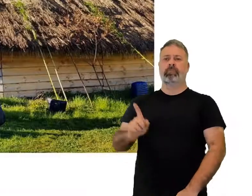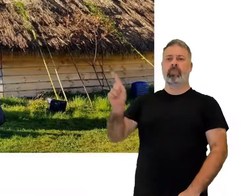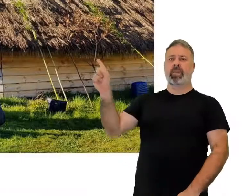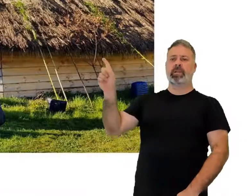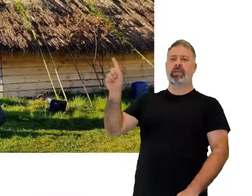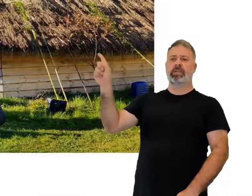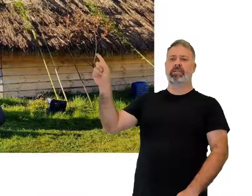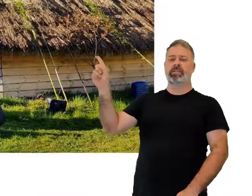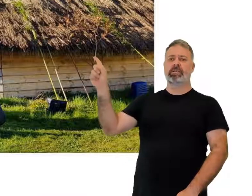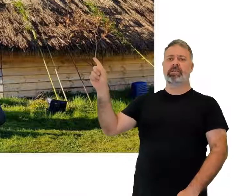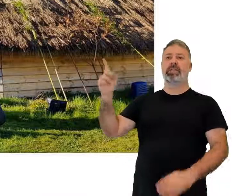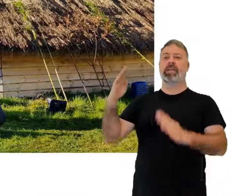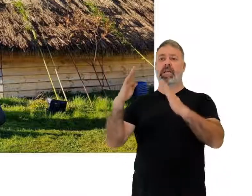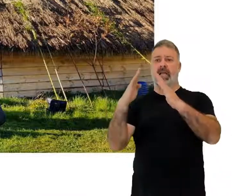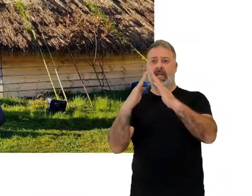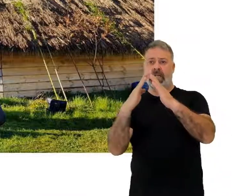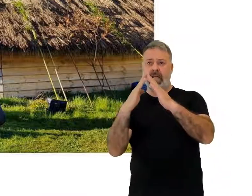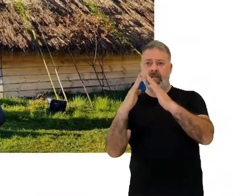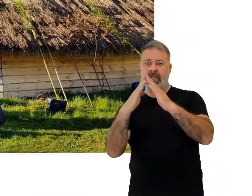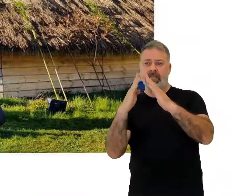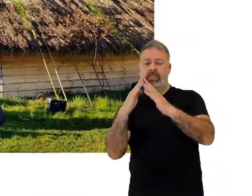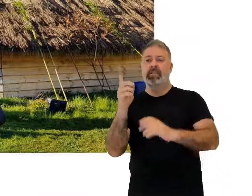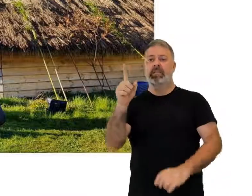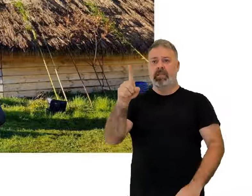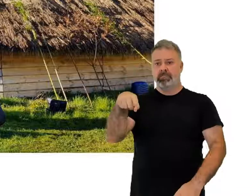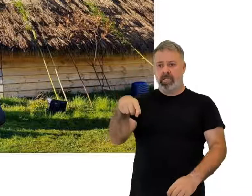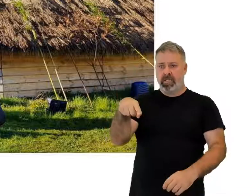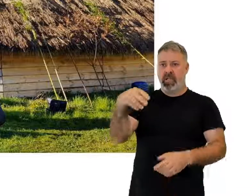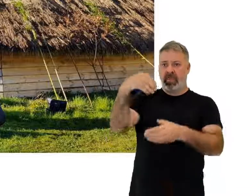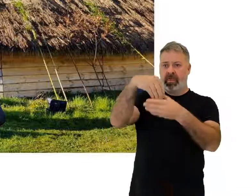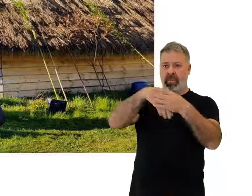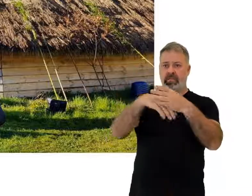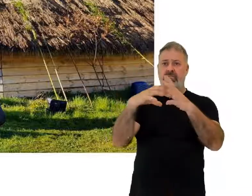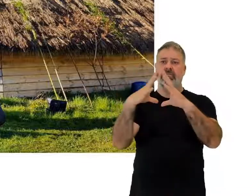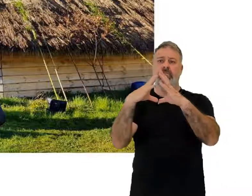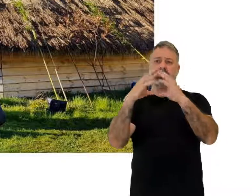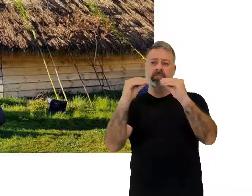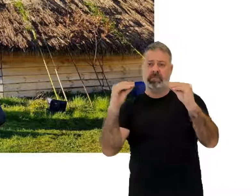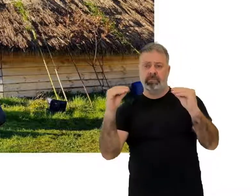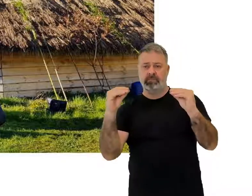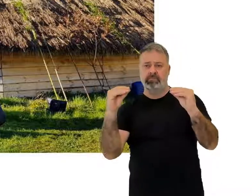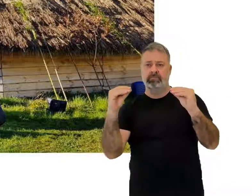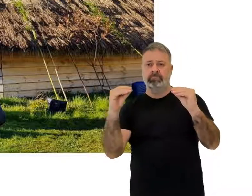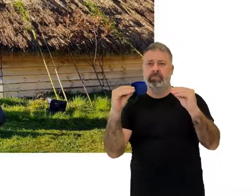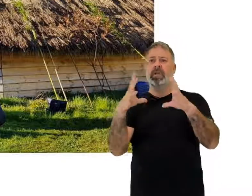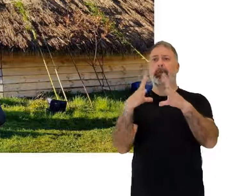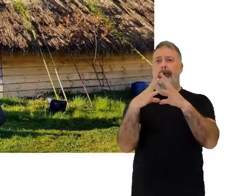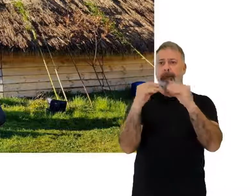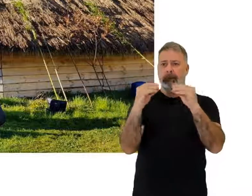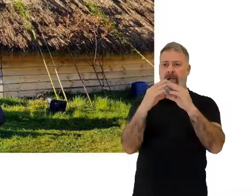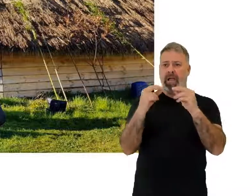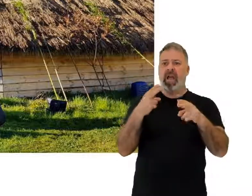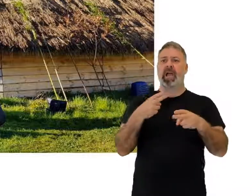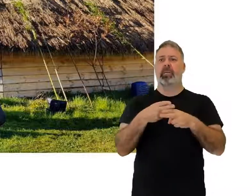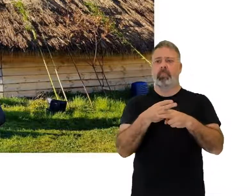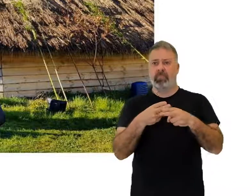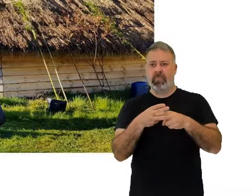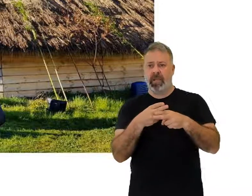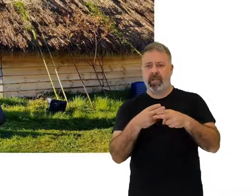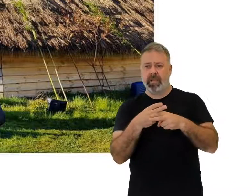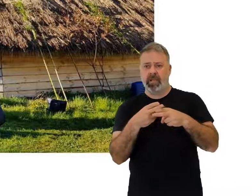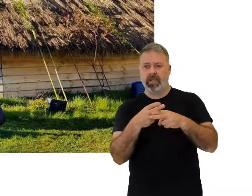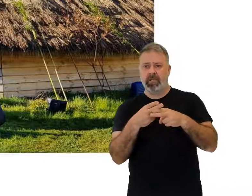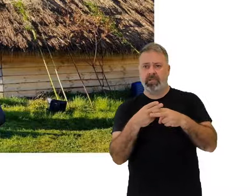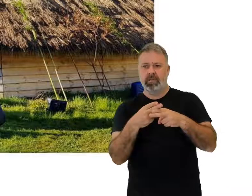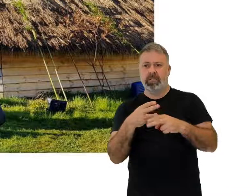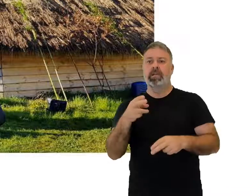Esto es un edificio también de la universidad, es de madera y paja y se